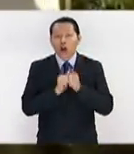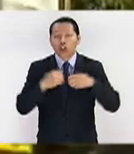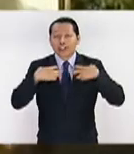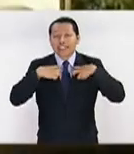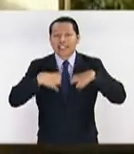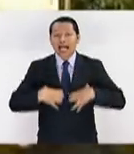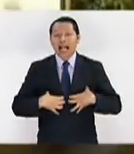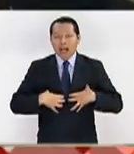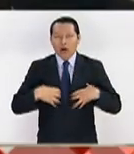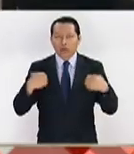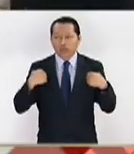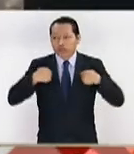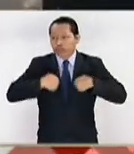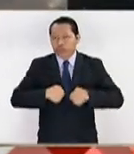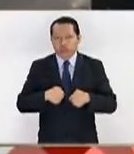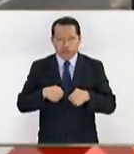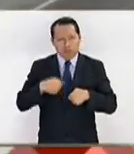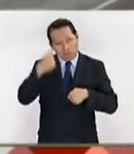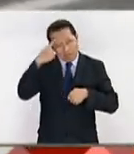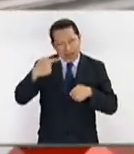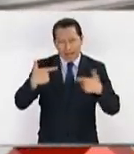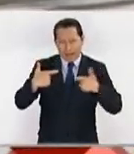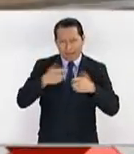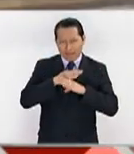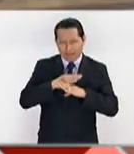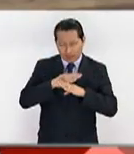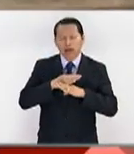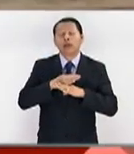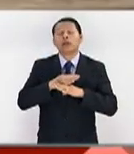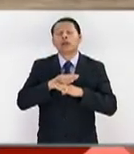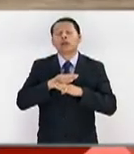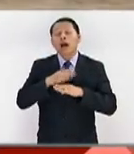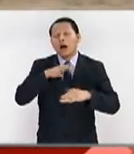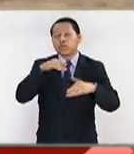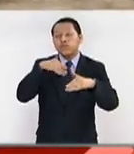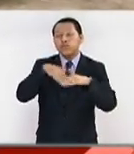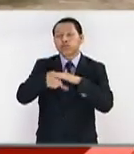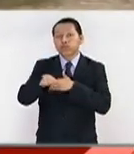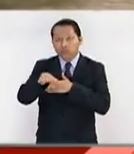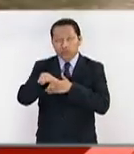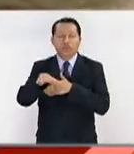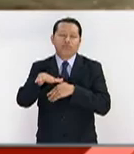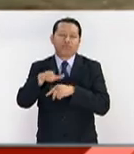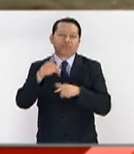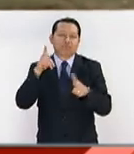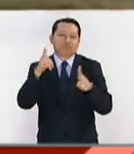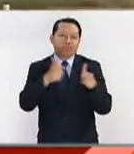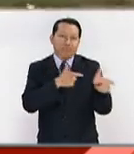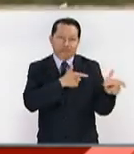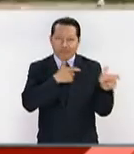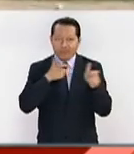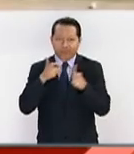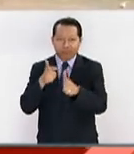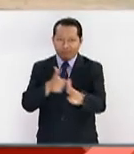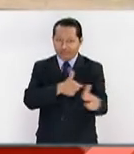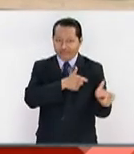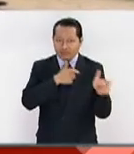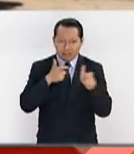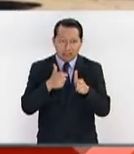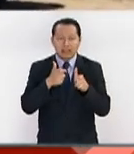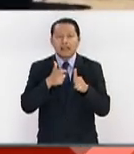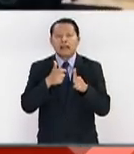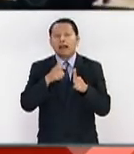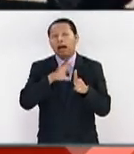militar. Abrió fuego contra los feligreses en el servicio dominical de la iglesia bautista en